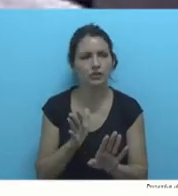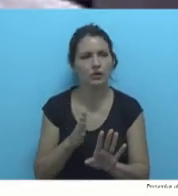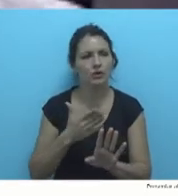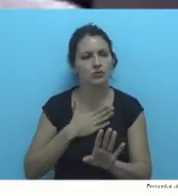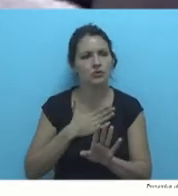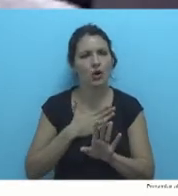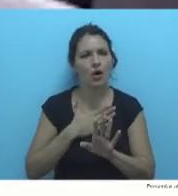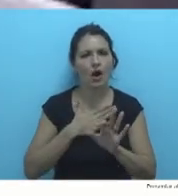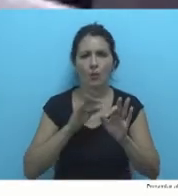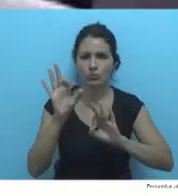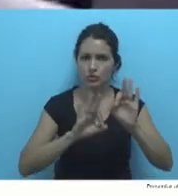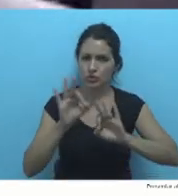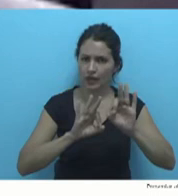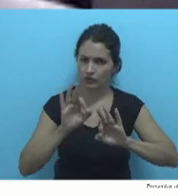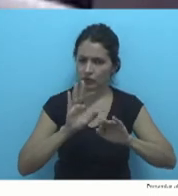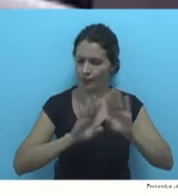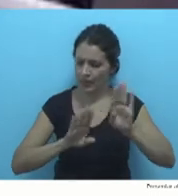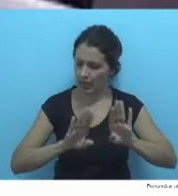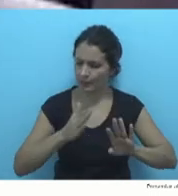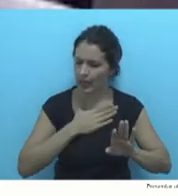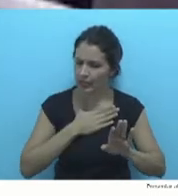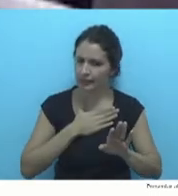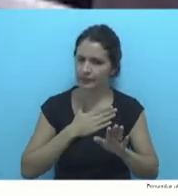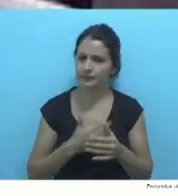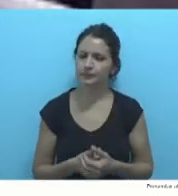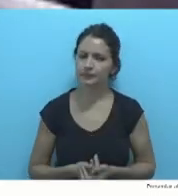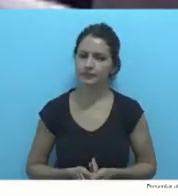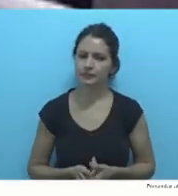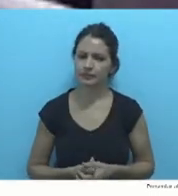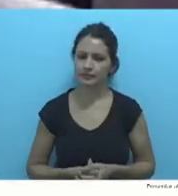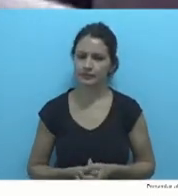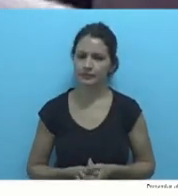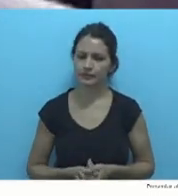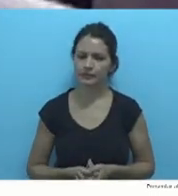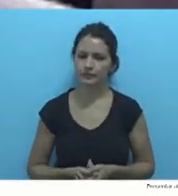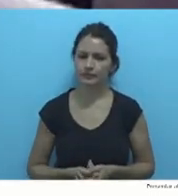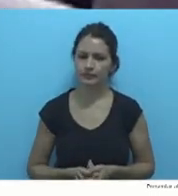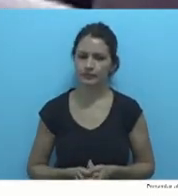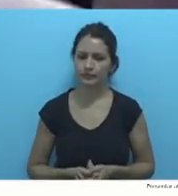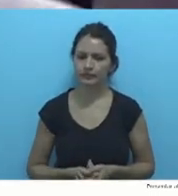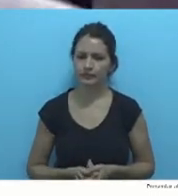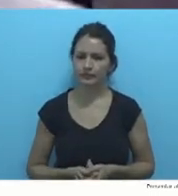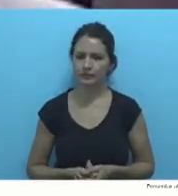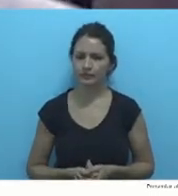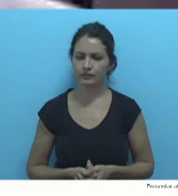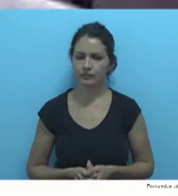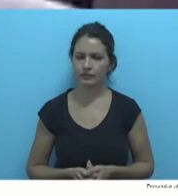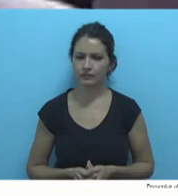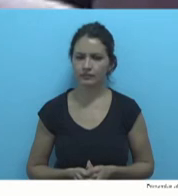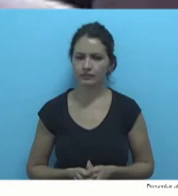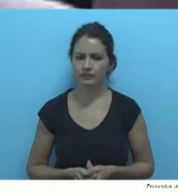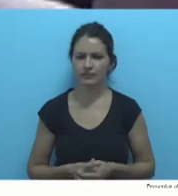muchísimos años, desde el día de la sentencia, que fue el 24 de noviembre del año 2015, yo